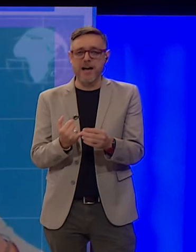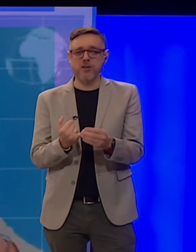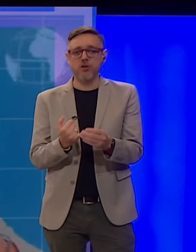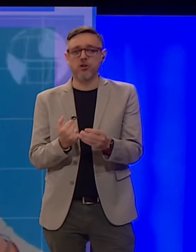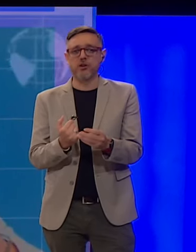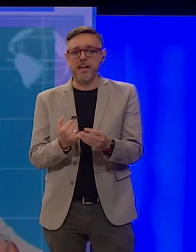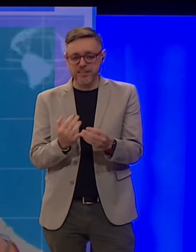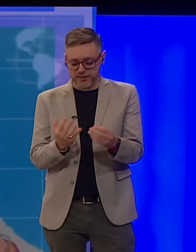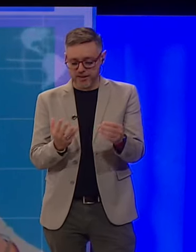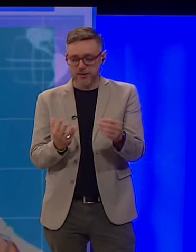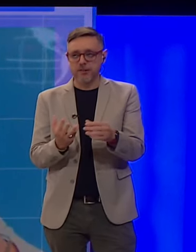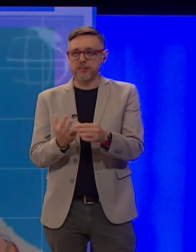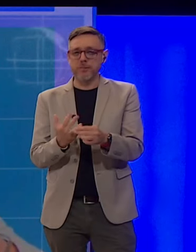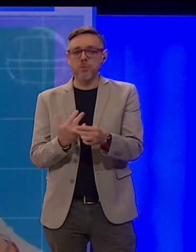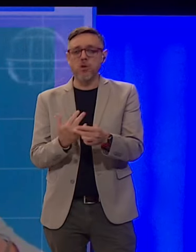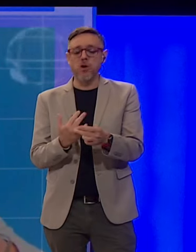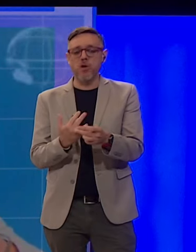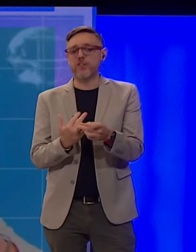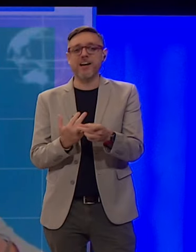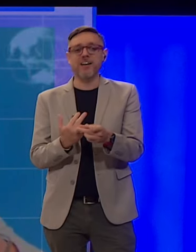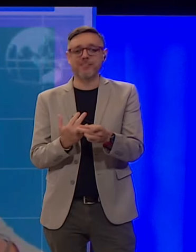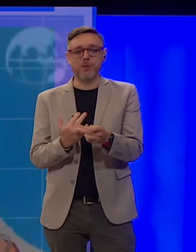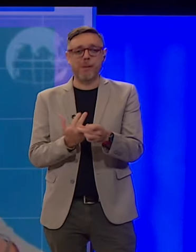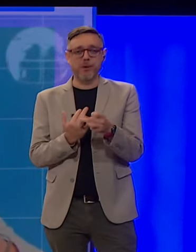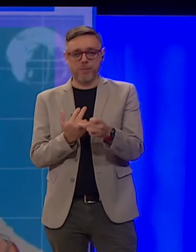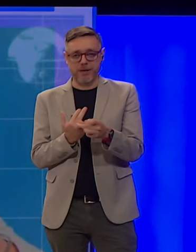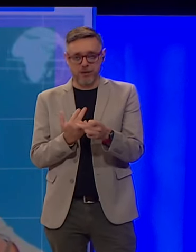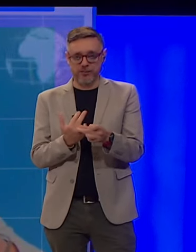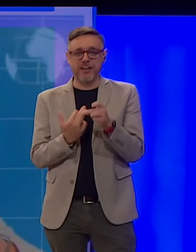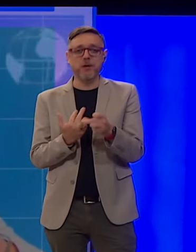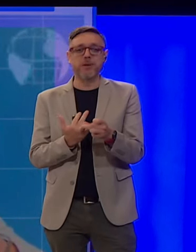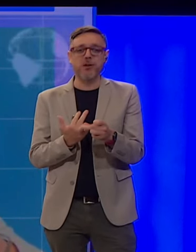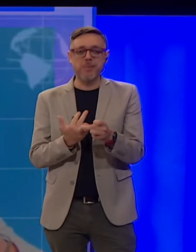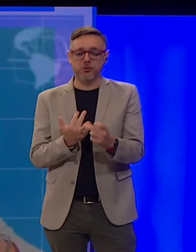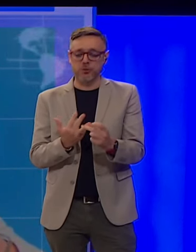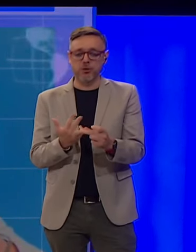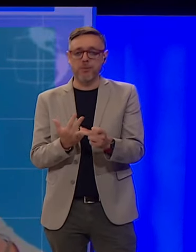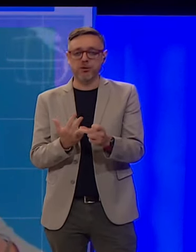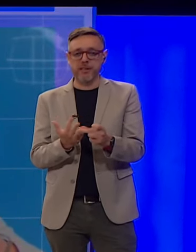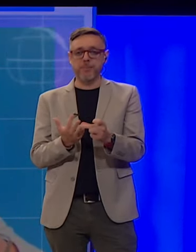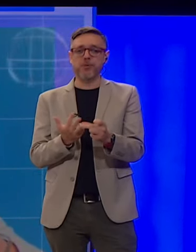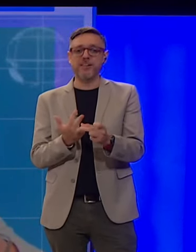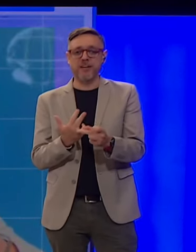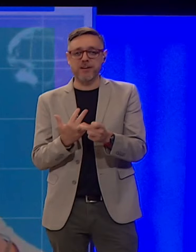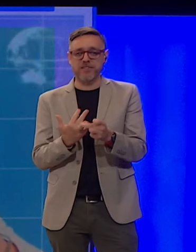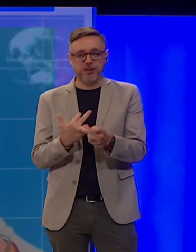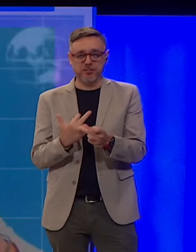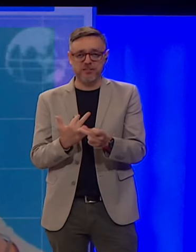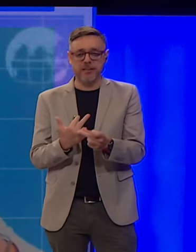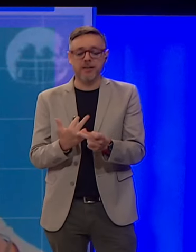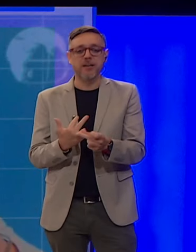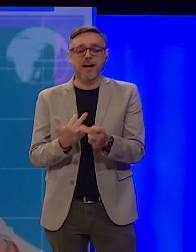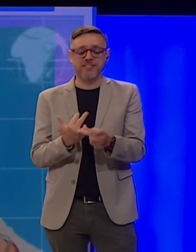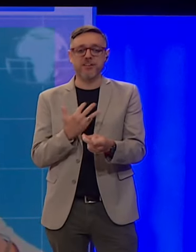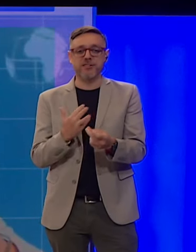de anarcocolonialista. También buscó ordenar la tropa propia, ordenar el peronismo, sobre todo de Buenos Aires, por una interna feroz